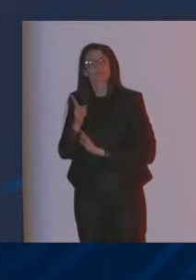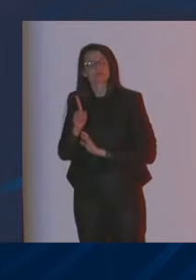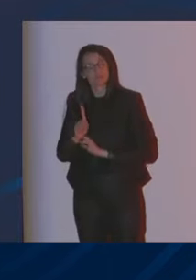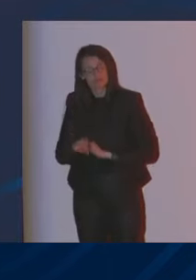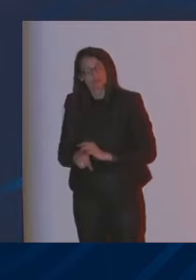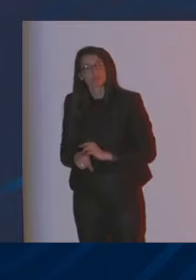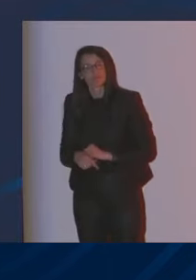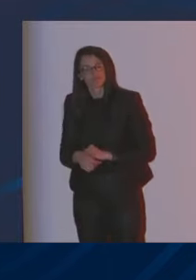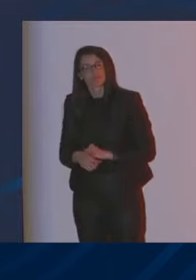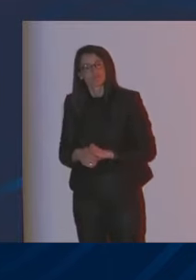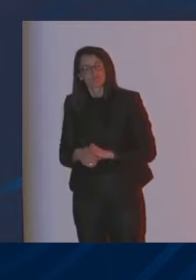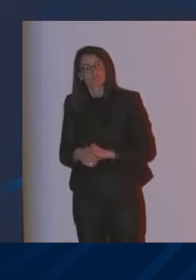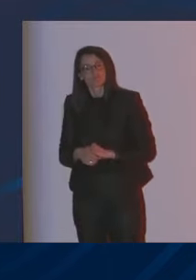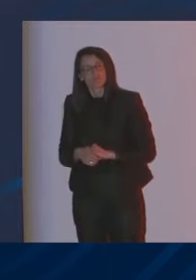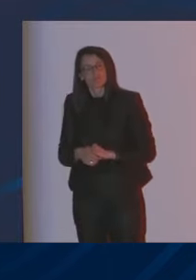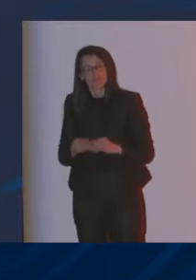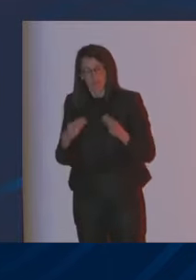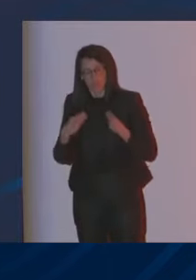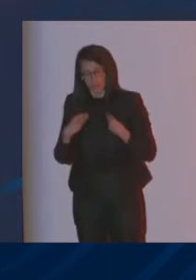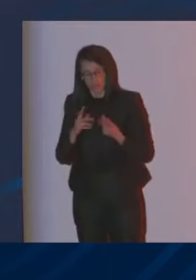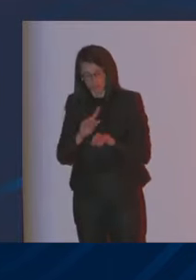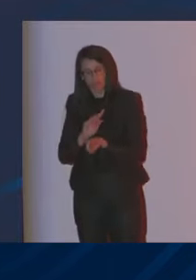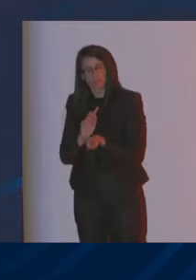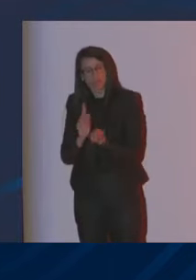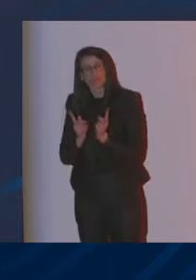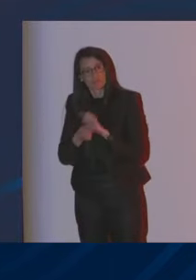Hemos cambiado vidas.